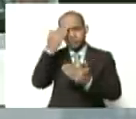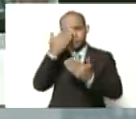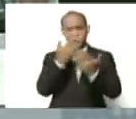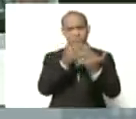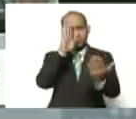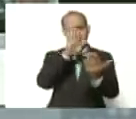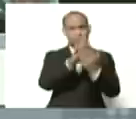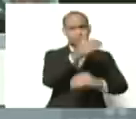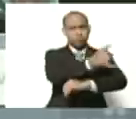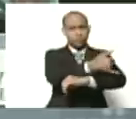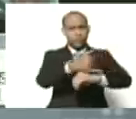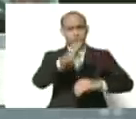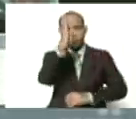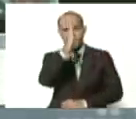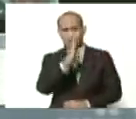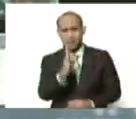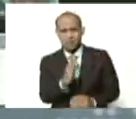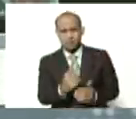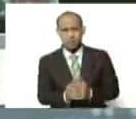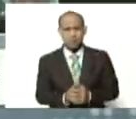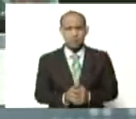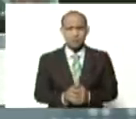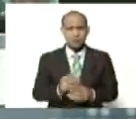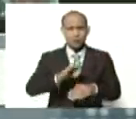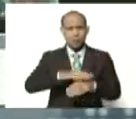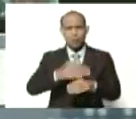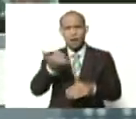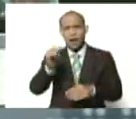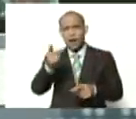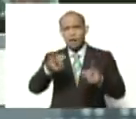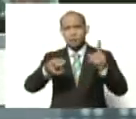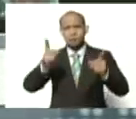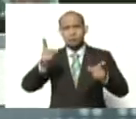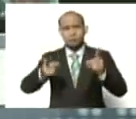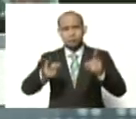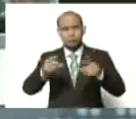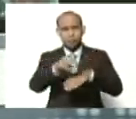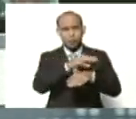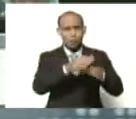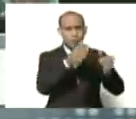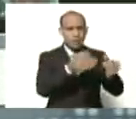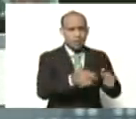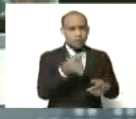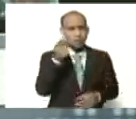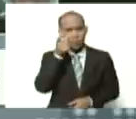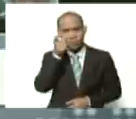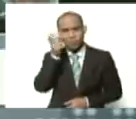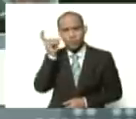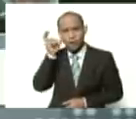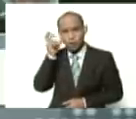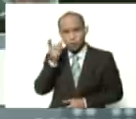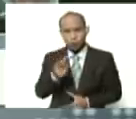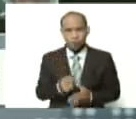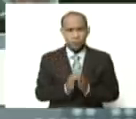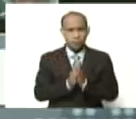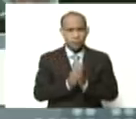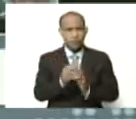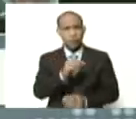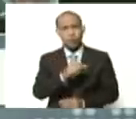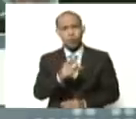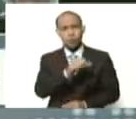mañana, porque parece que se han presentado, señor ministro Alvarado, señora ministra de Ciencia,